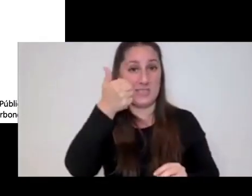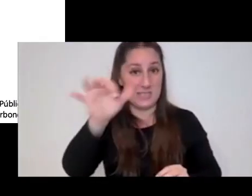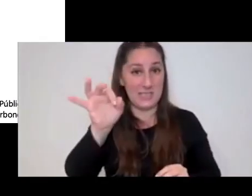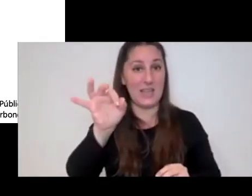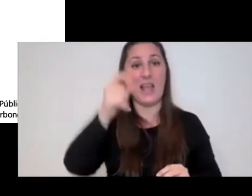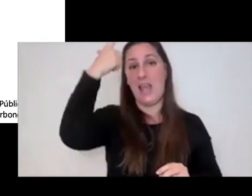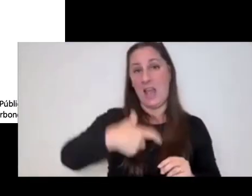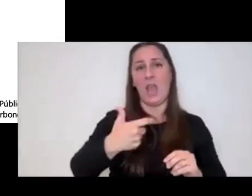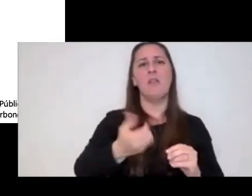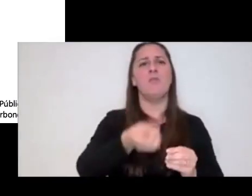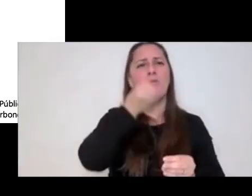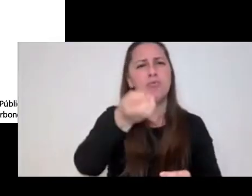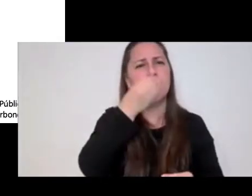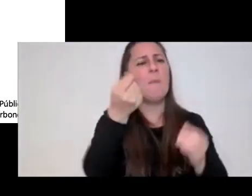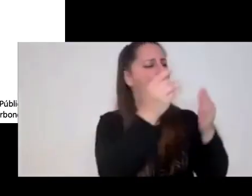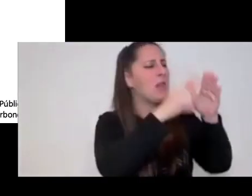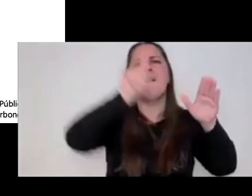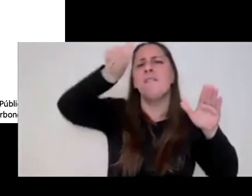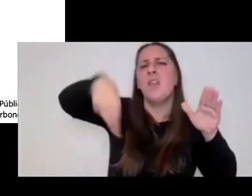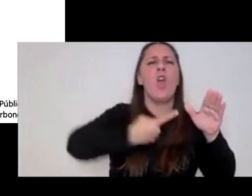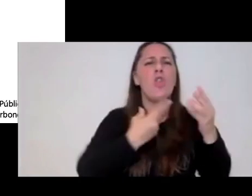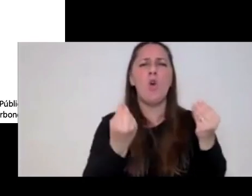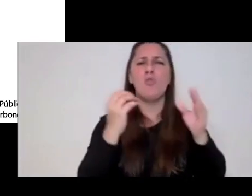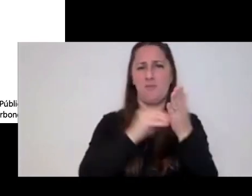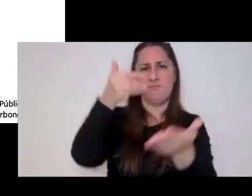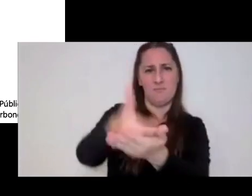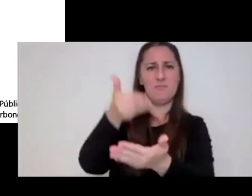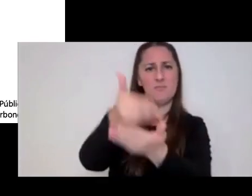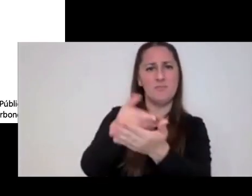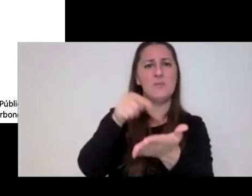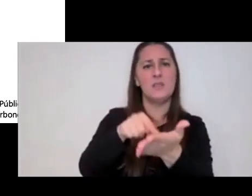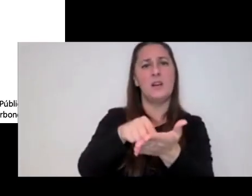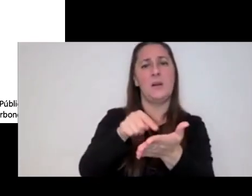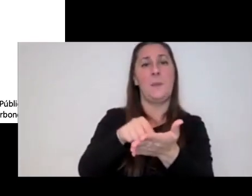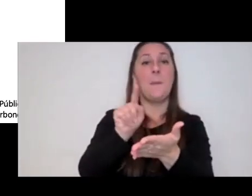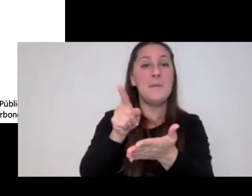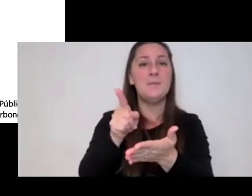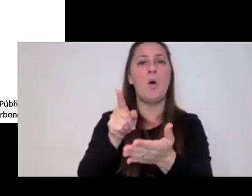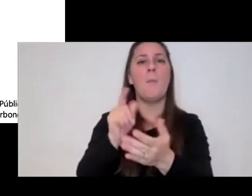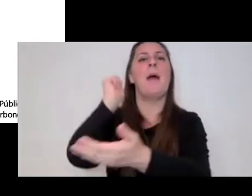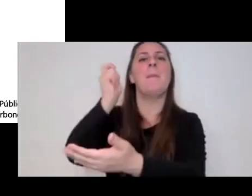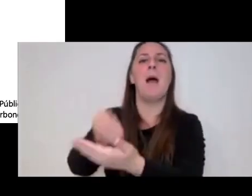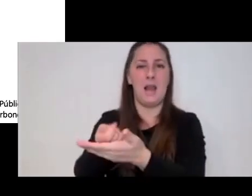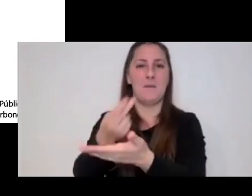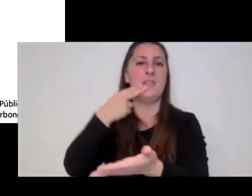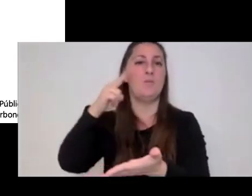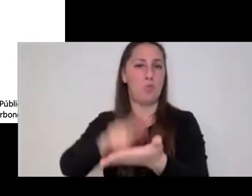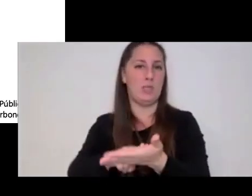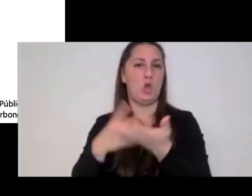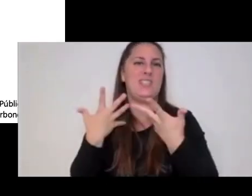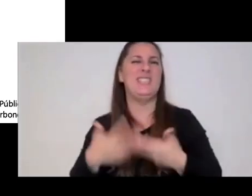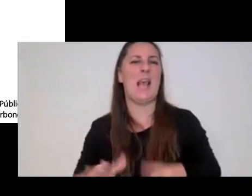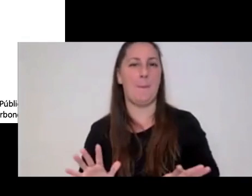sinceraba fondos y los fondos sincerados eran utilizados para pagar el impuesto del sinceramiento. Bueno, eso no se